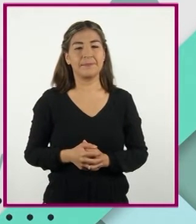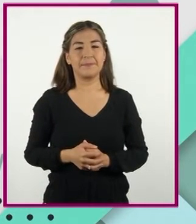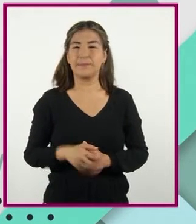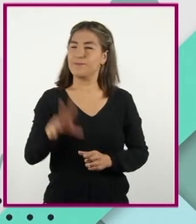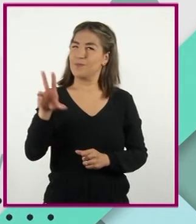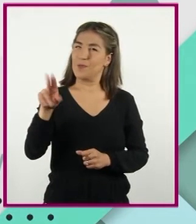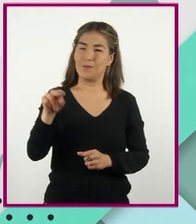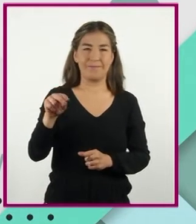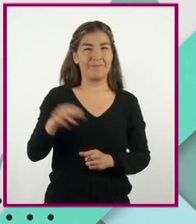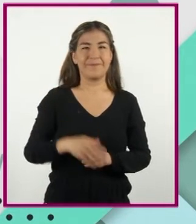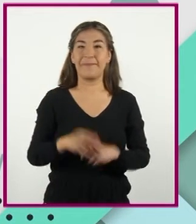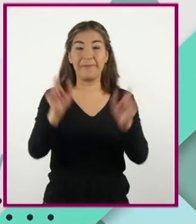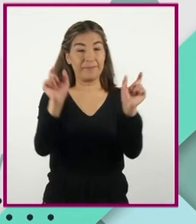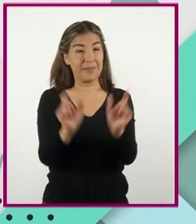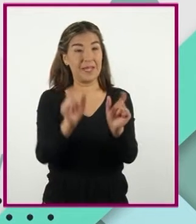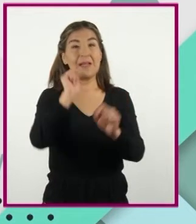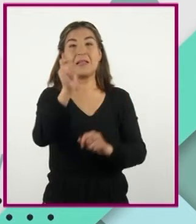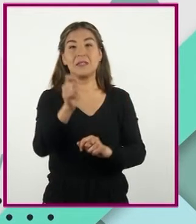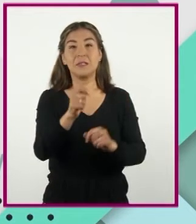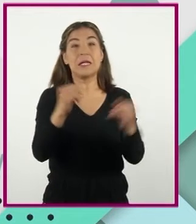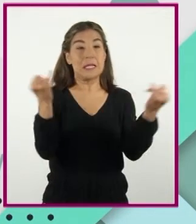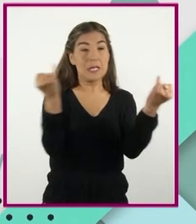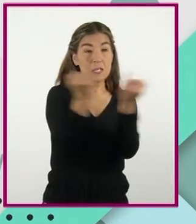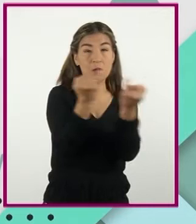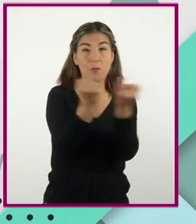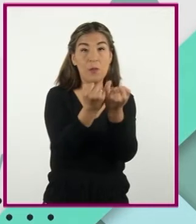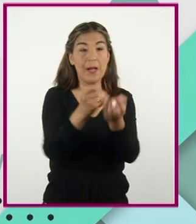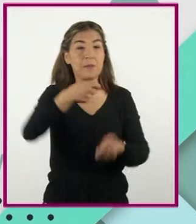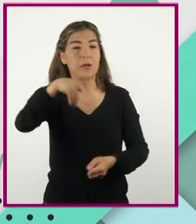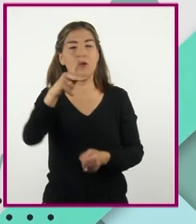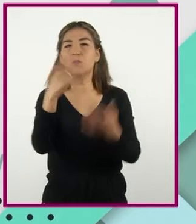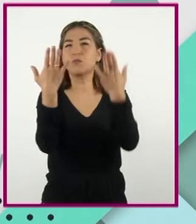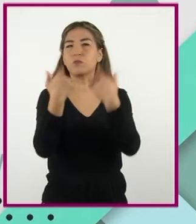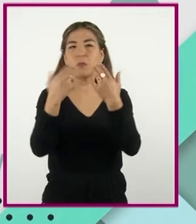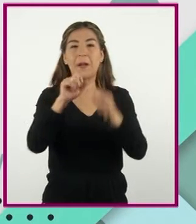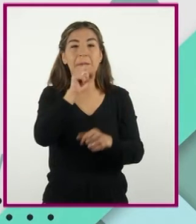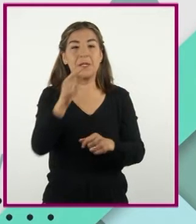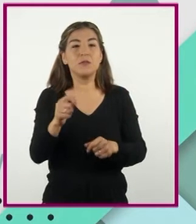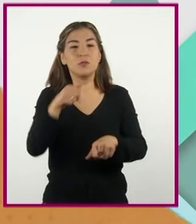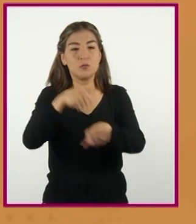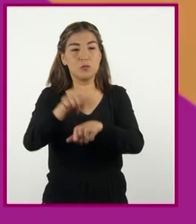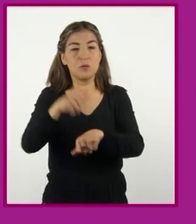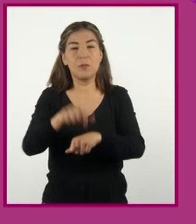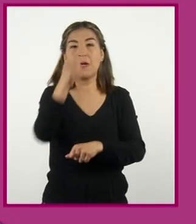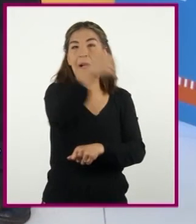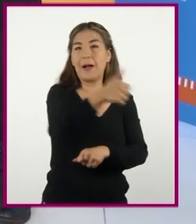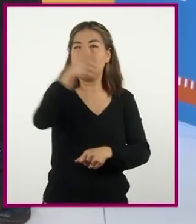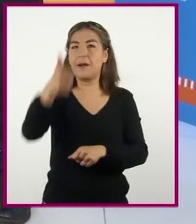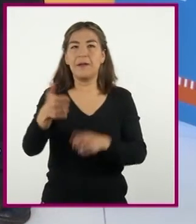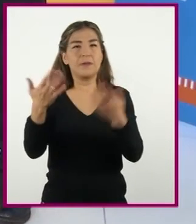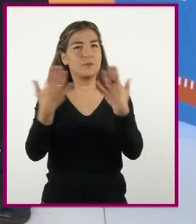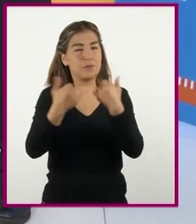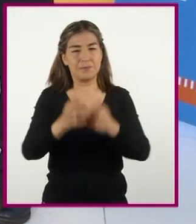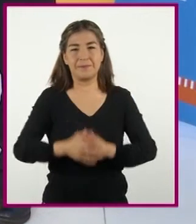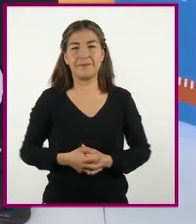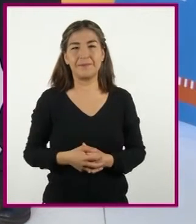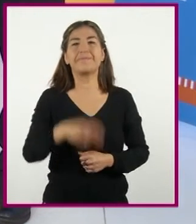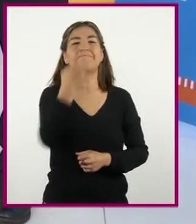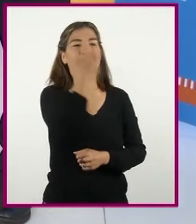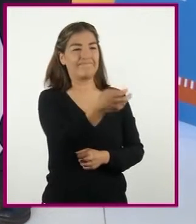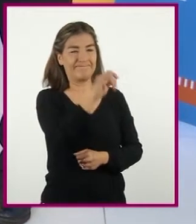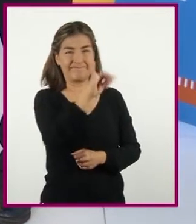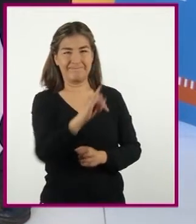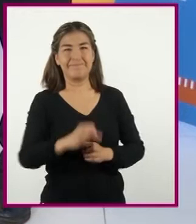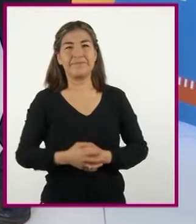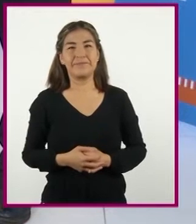Pues no, porque sus literales, aunque son iguales, no están elevadas a la misma potencia cada una. Así es,